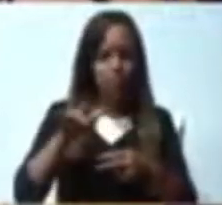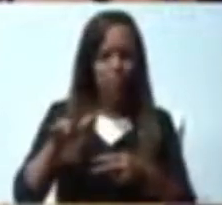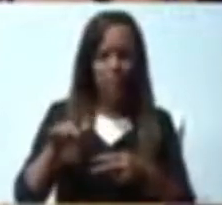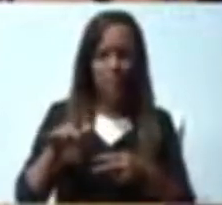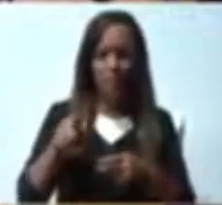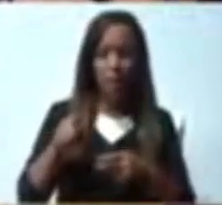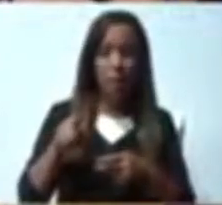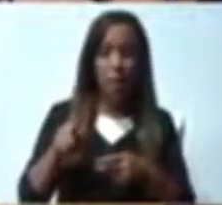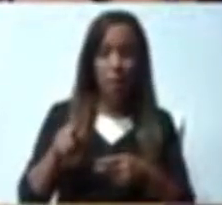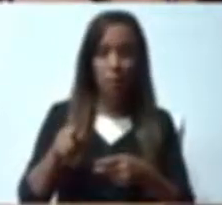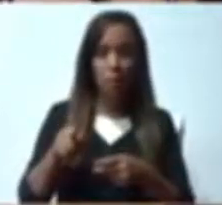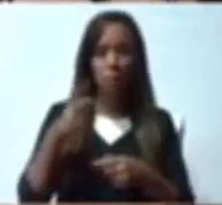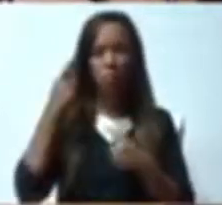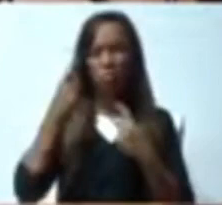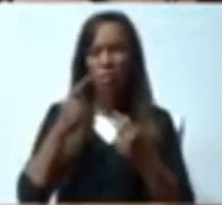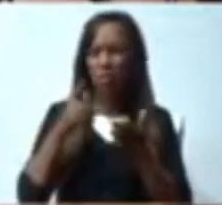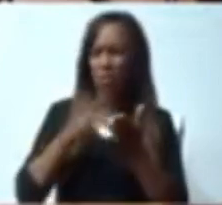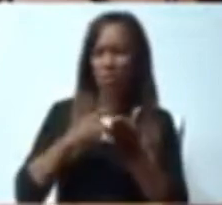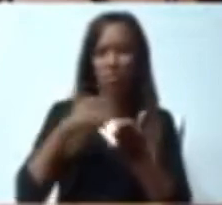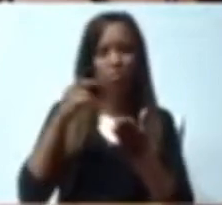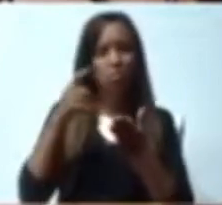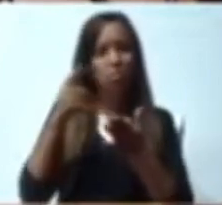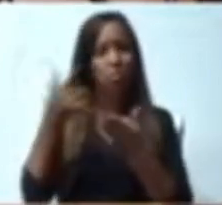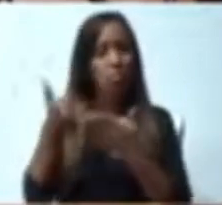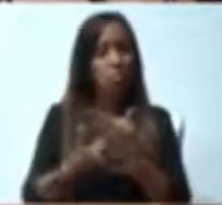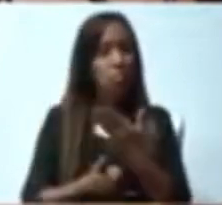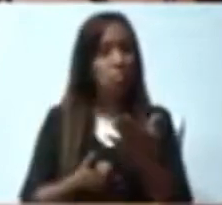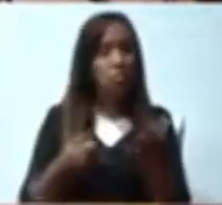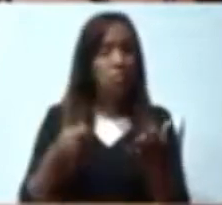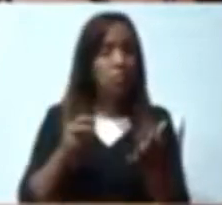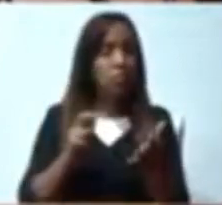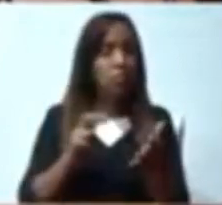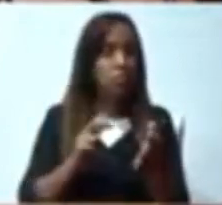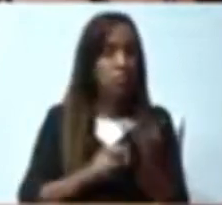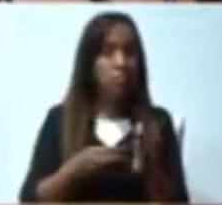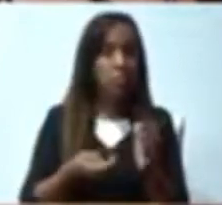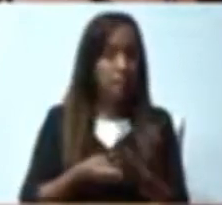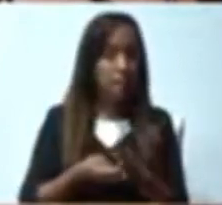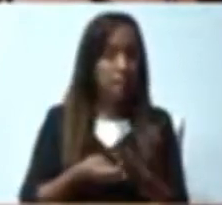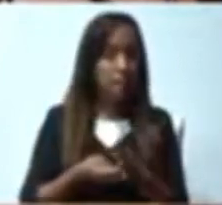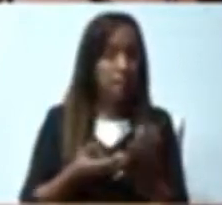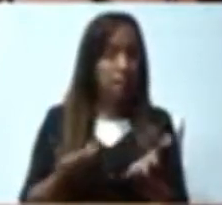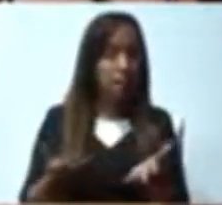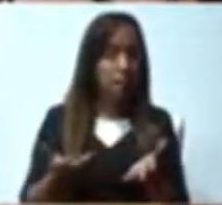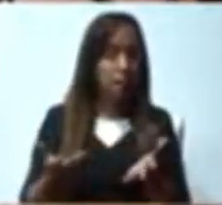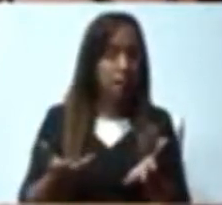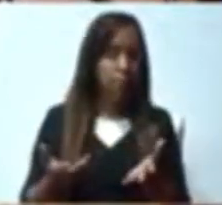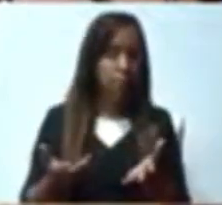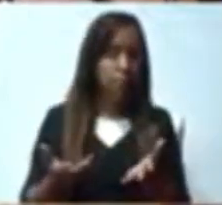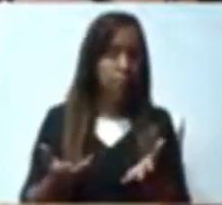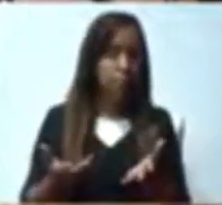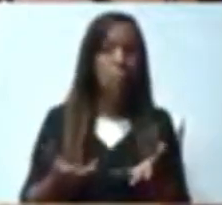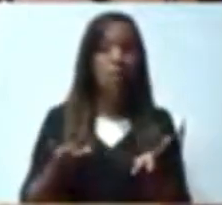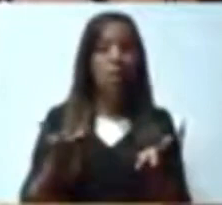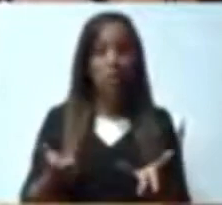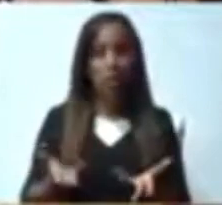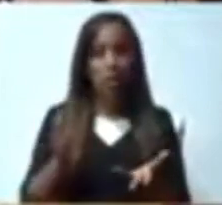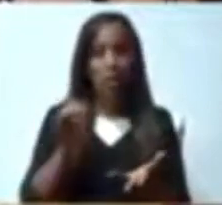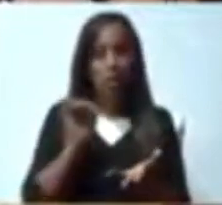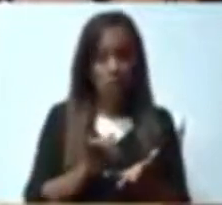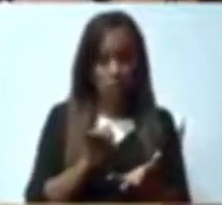una pequeña amnistía fiscal. Es una amnistía fiscal, es una